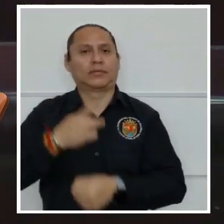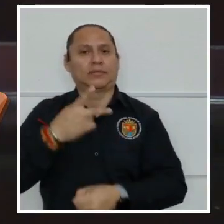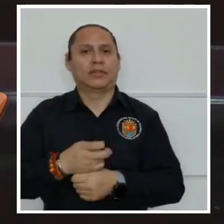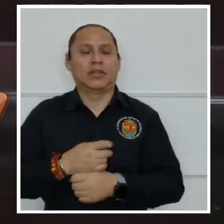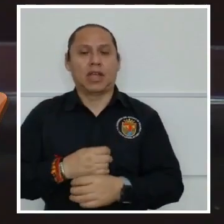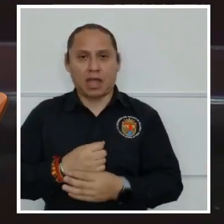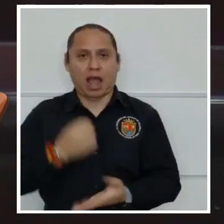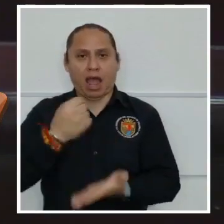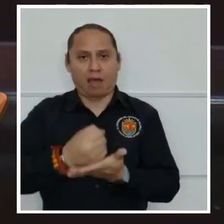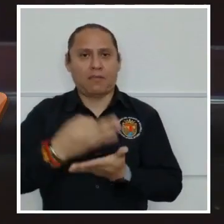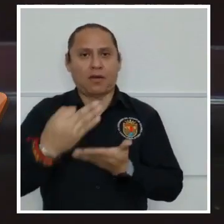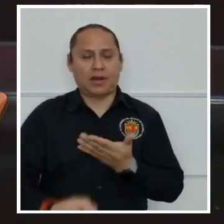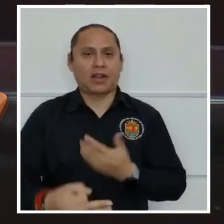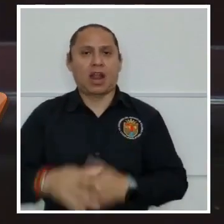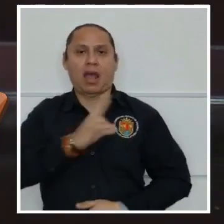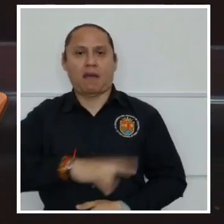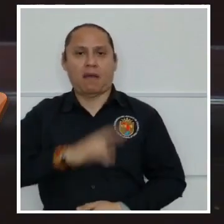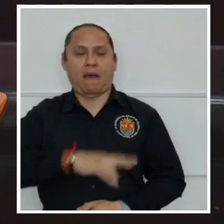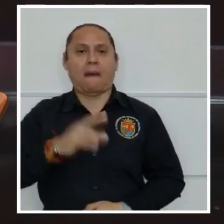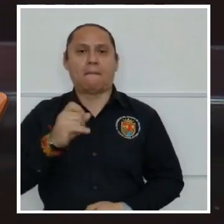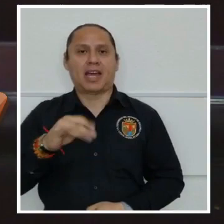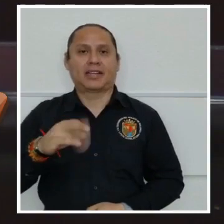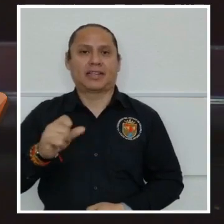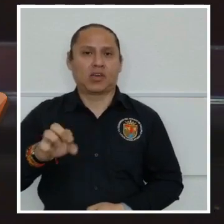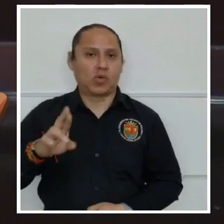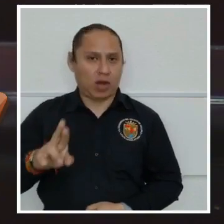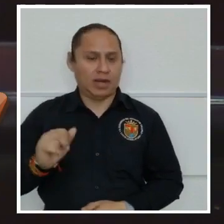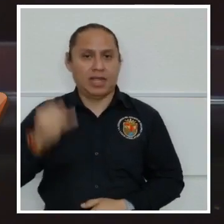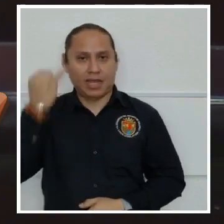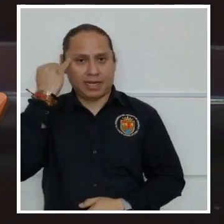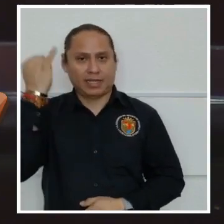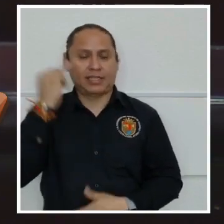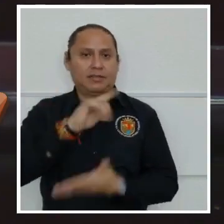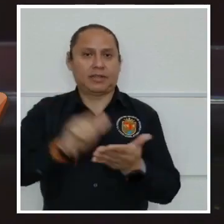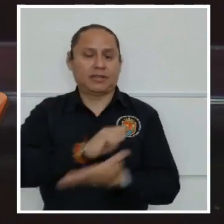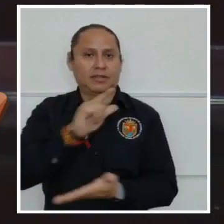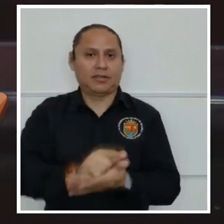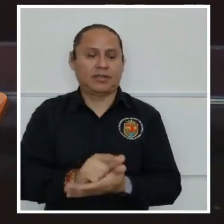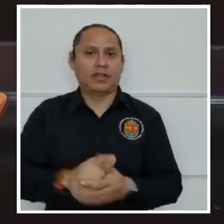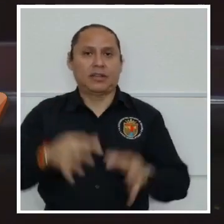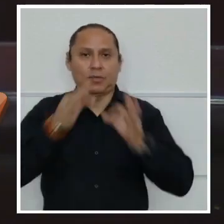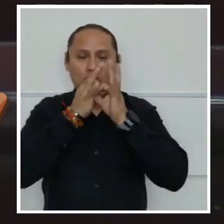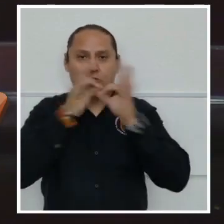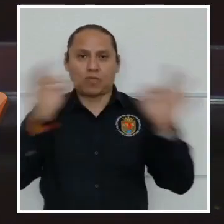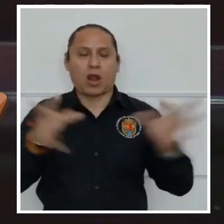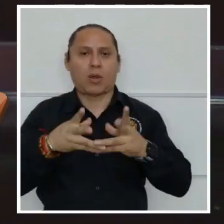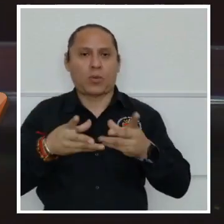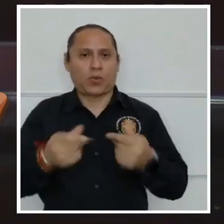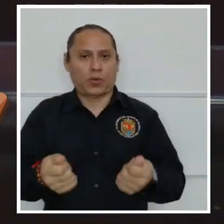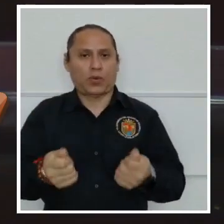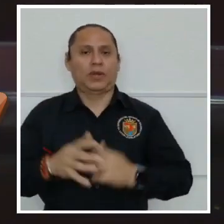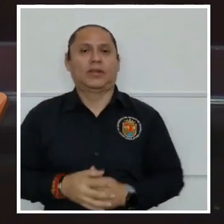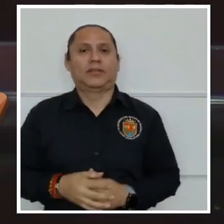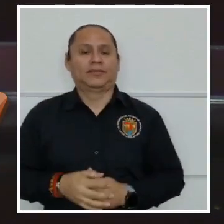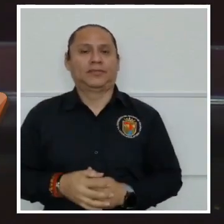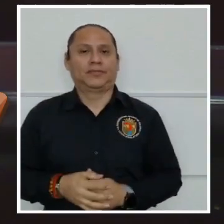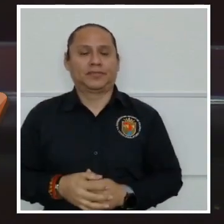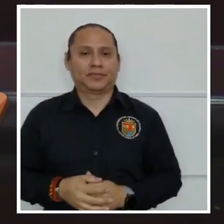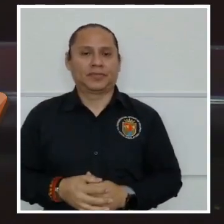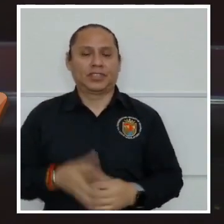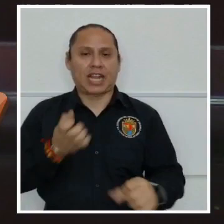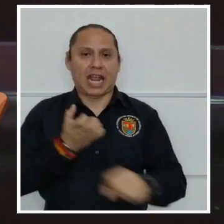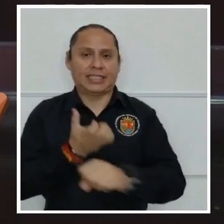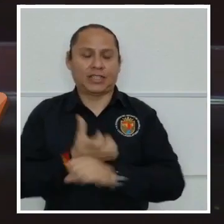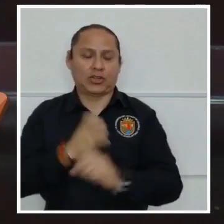segundo, es de aprobarse en lo particular la iniciativa de decreto por el que se expide el presupuesto de egresos